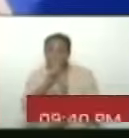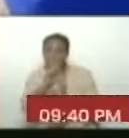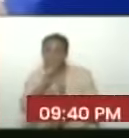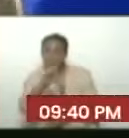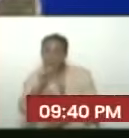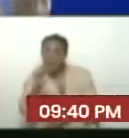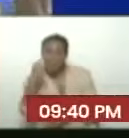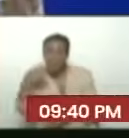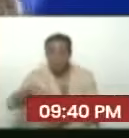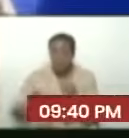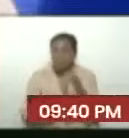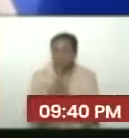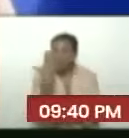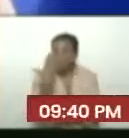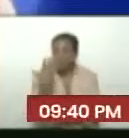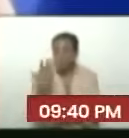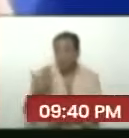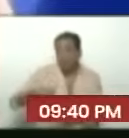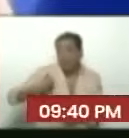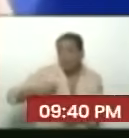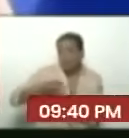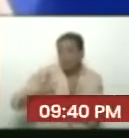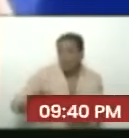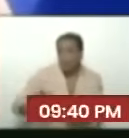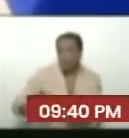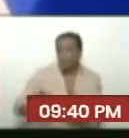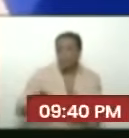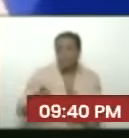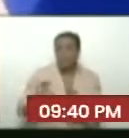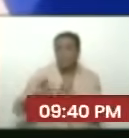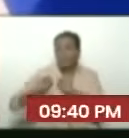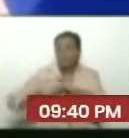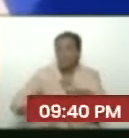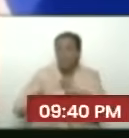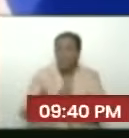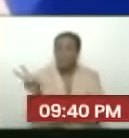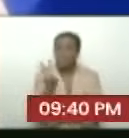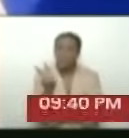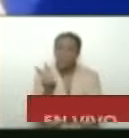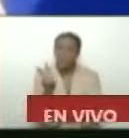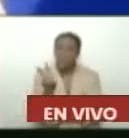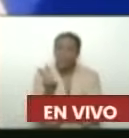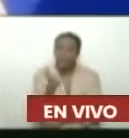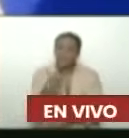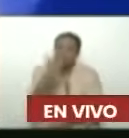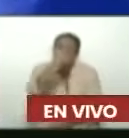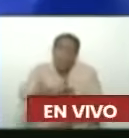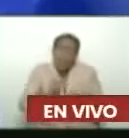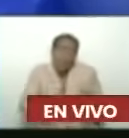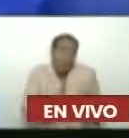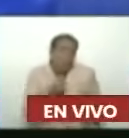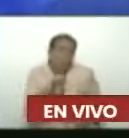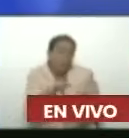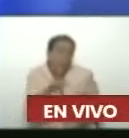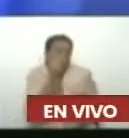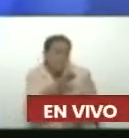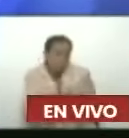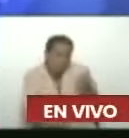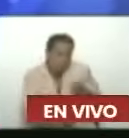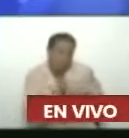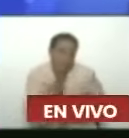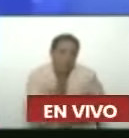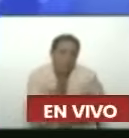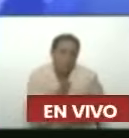en septiembre, y les tocó a ellos defender a Venezuela, ser Venezuela. Como es un juego de roles,